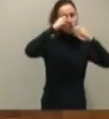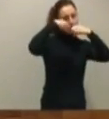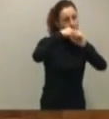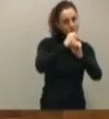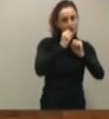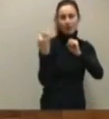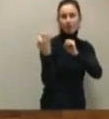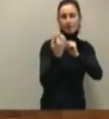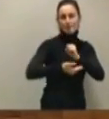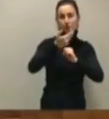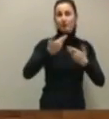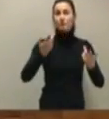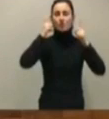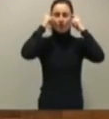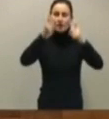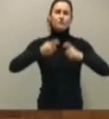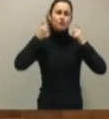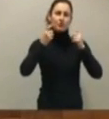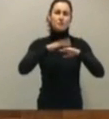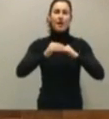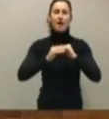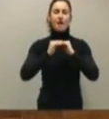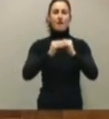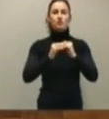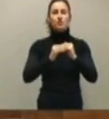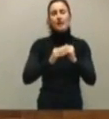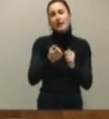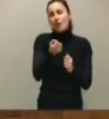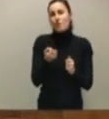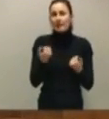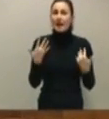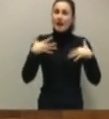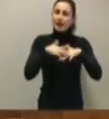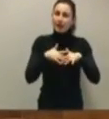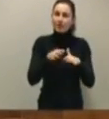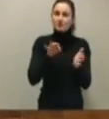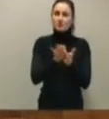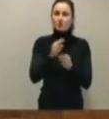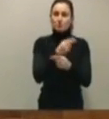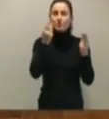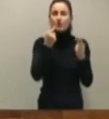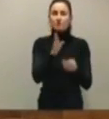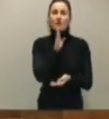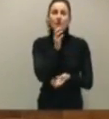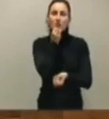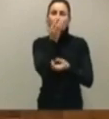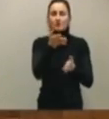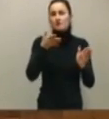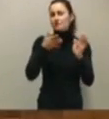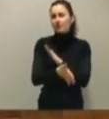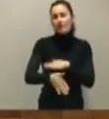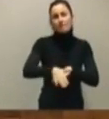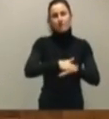definitiva, creemos que se hace un esfuerzo por sostener en este momento esa red de servicios públicos que yo les decía que